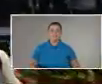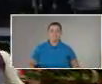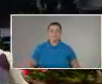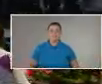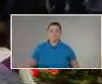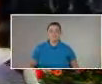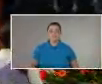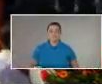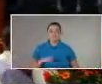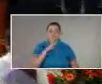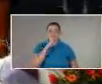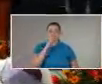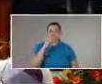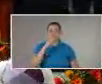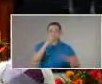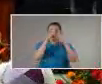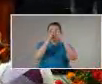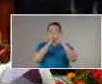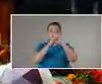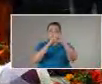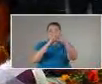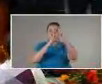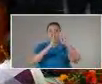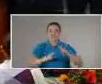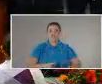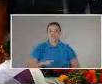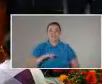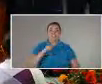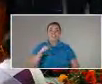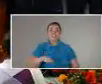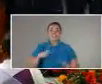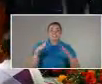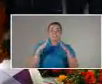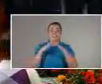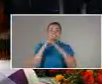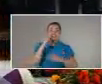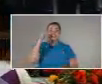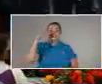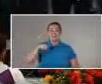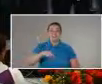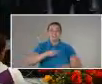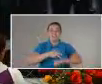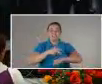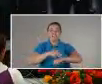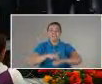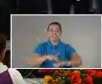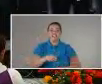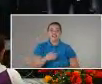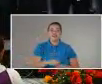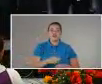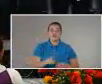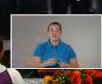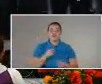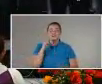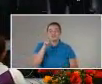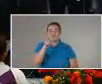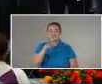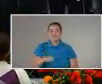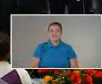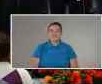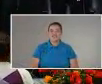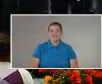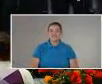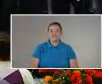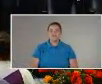Es un honor para mí estar en la casa del Señor en esta tarde, hermano, compartir con usted. Y